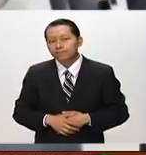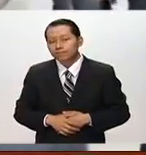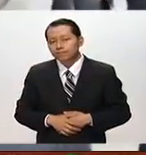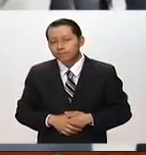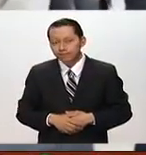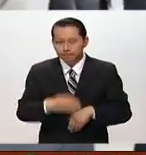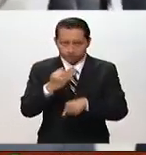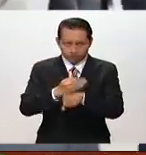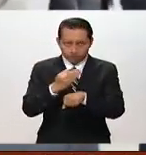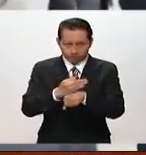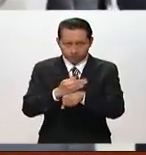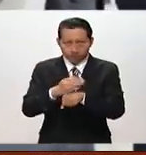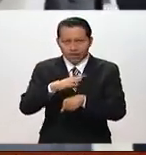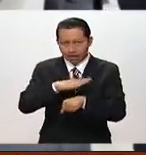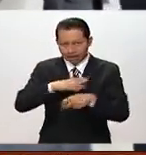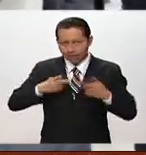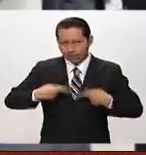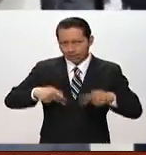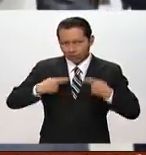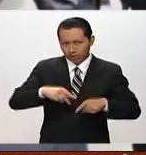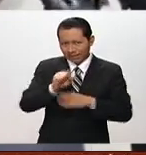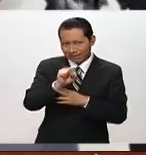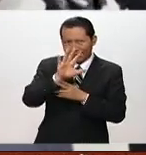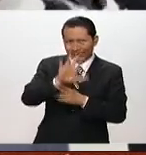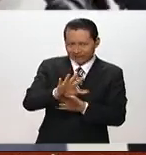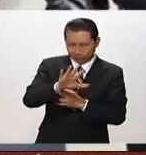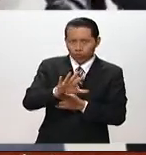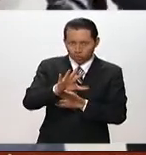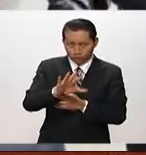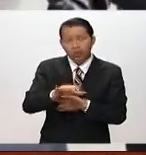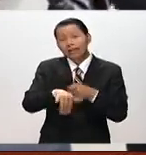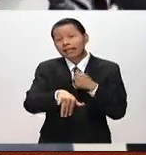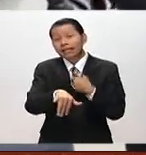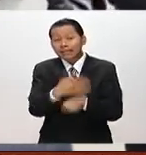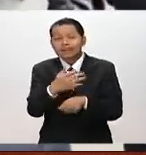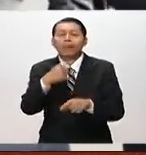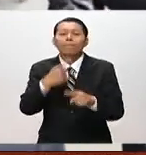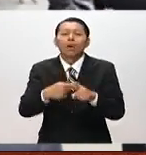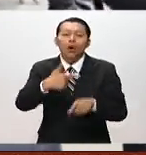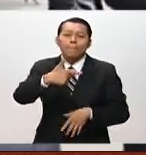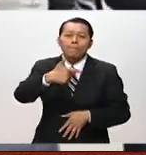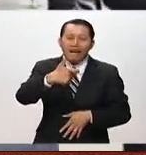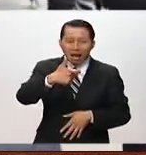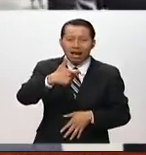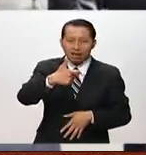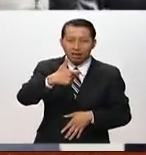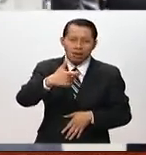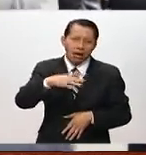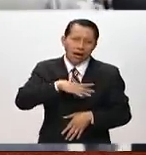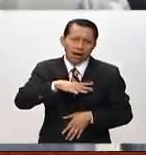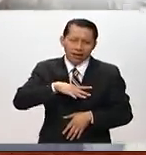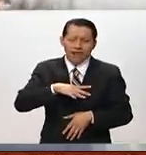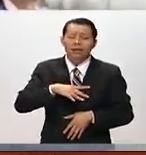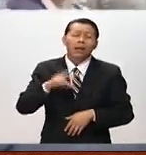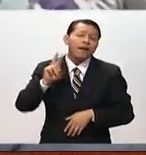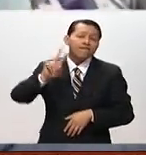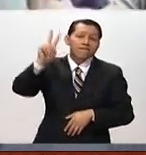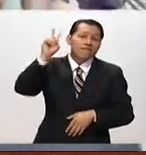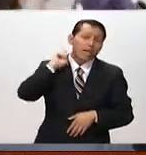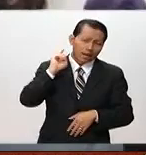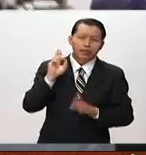Hasta el momento 65 personas, 15 de ellas con herida de bala. La primera extracción de bala se realizó el